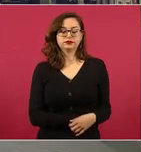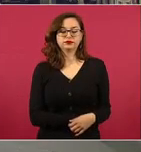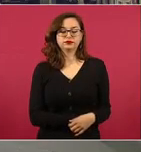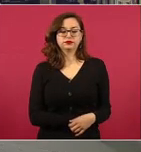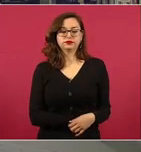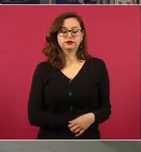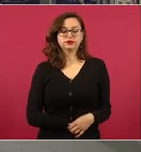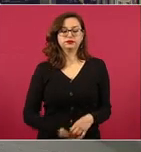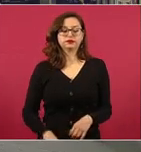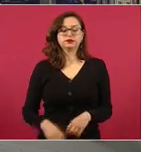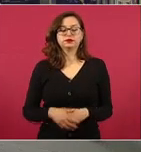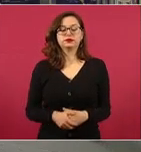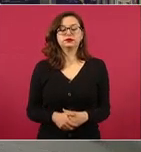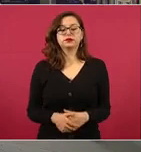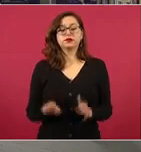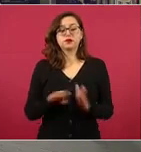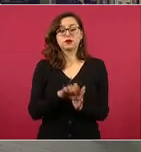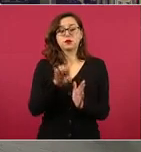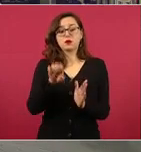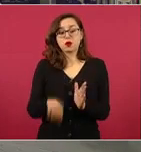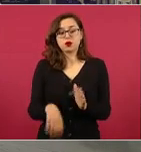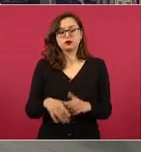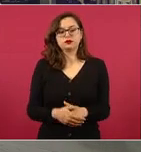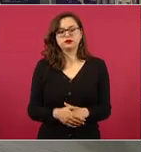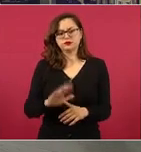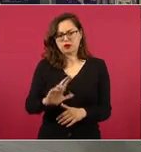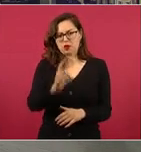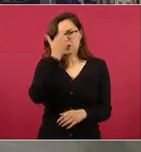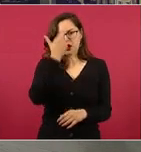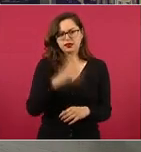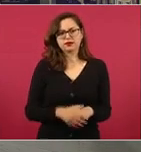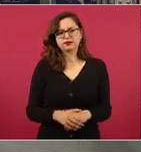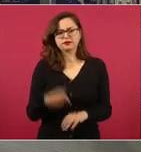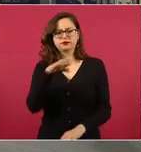para explotar gas a Repsol de España,